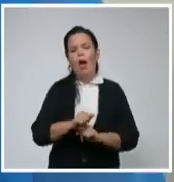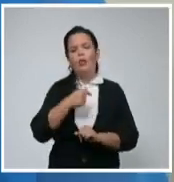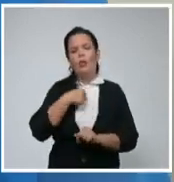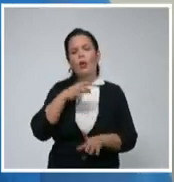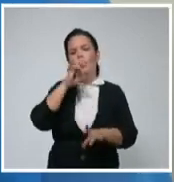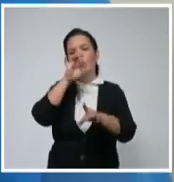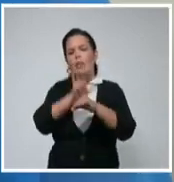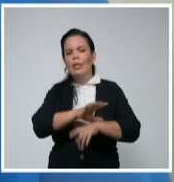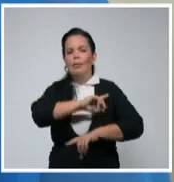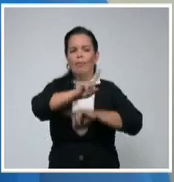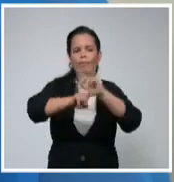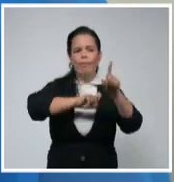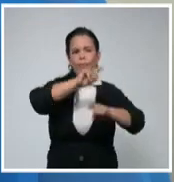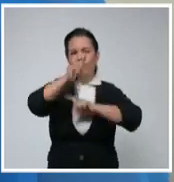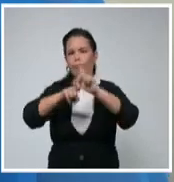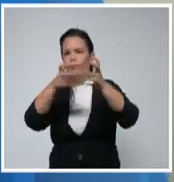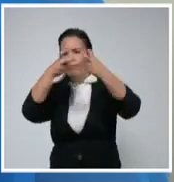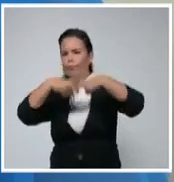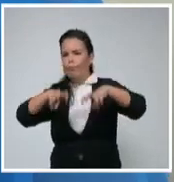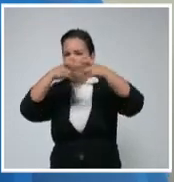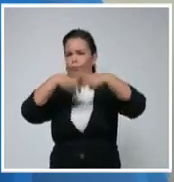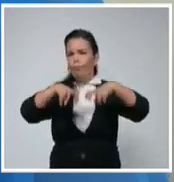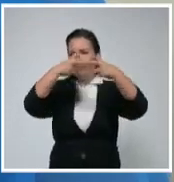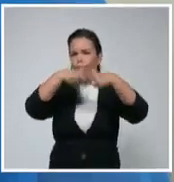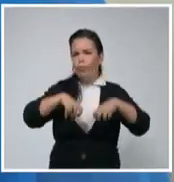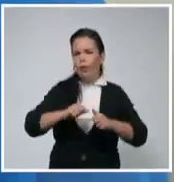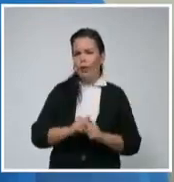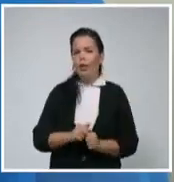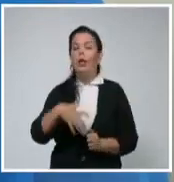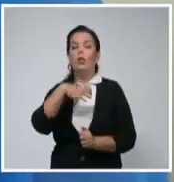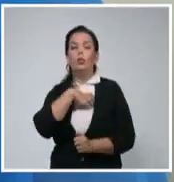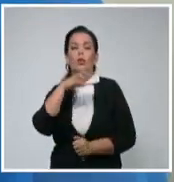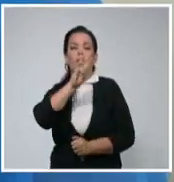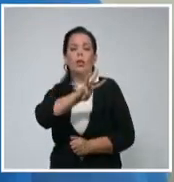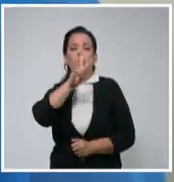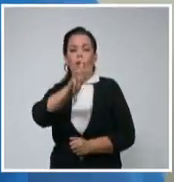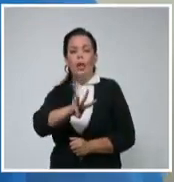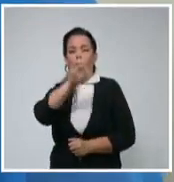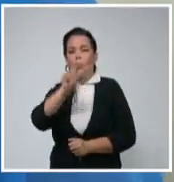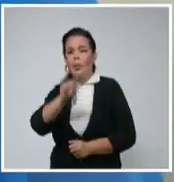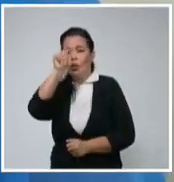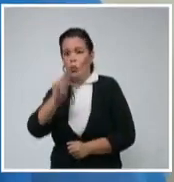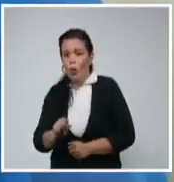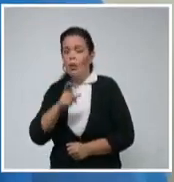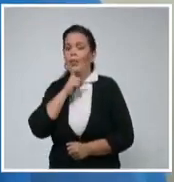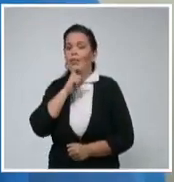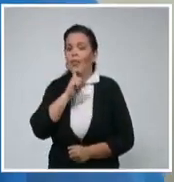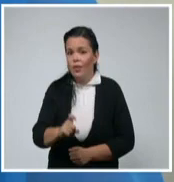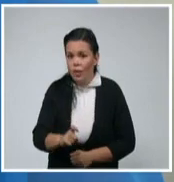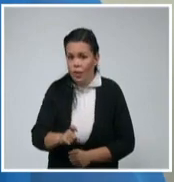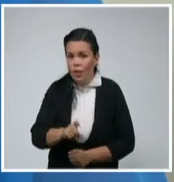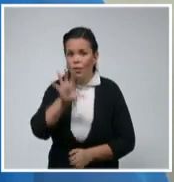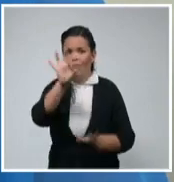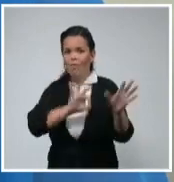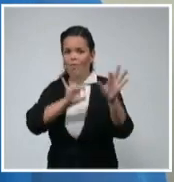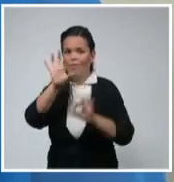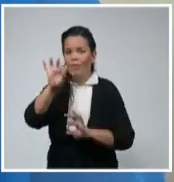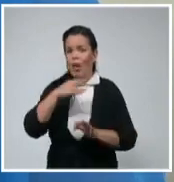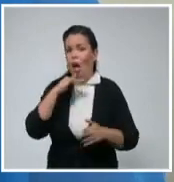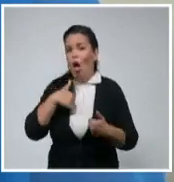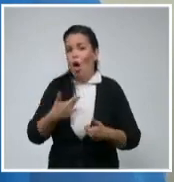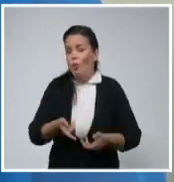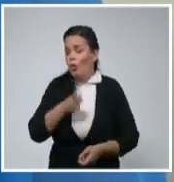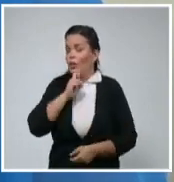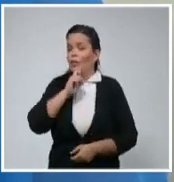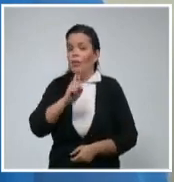conocidos. Obviamente llegar a 33 entrevistados fue muy difícil, me llevó mucho tiempo. Las últimas entrevistas las hice